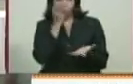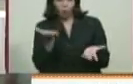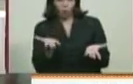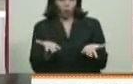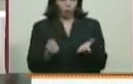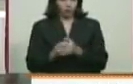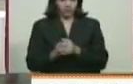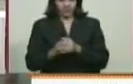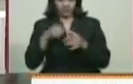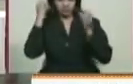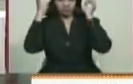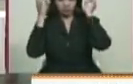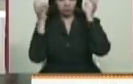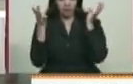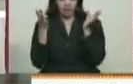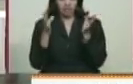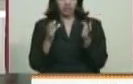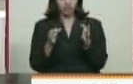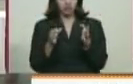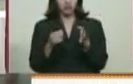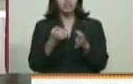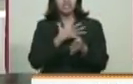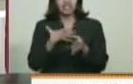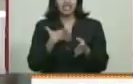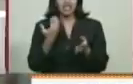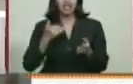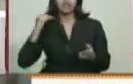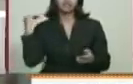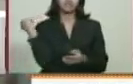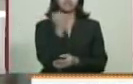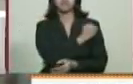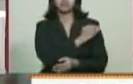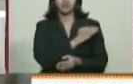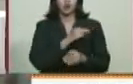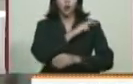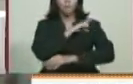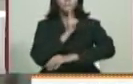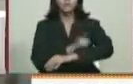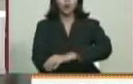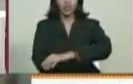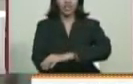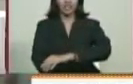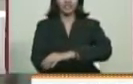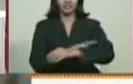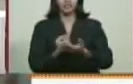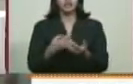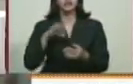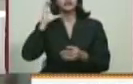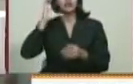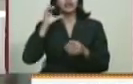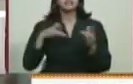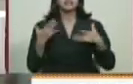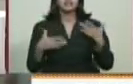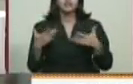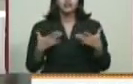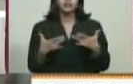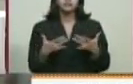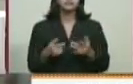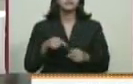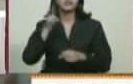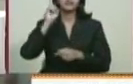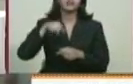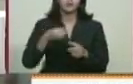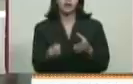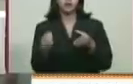pretendía descabezar los poderes del Estado venezolano en esa actividad, sino que además